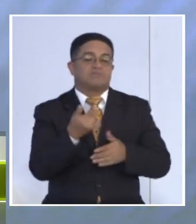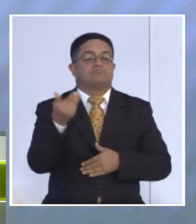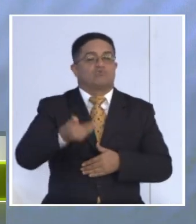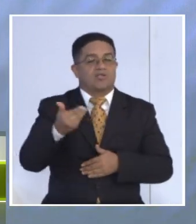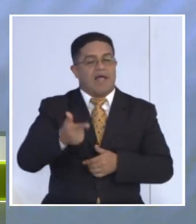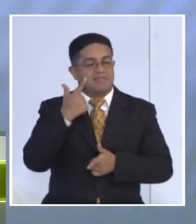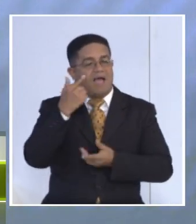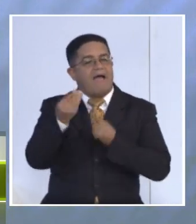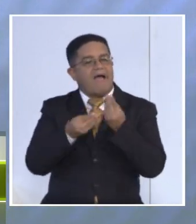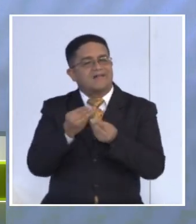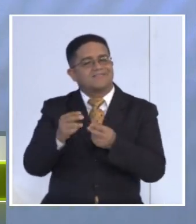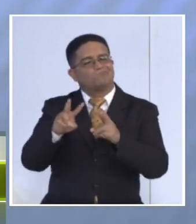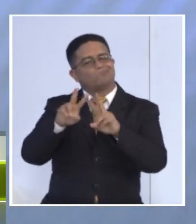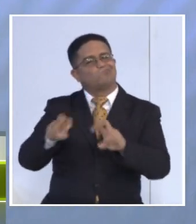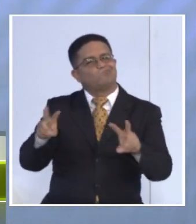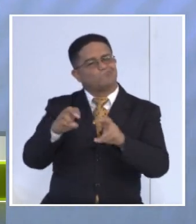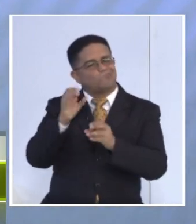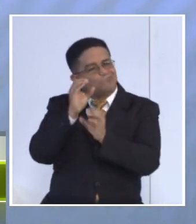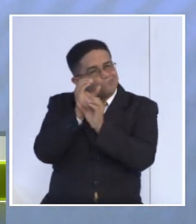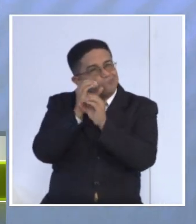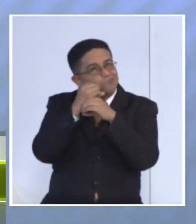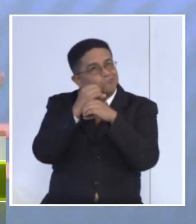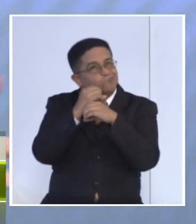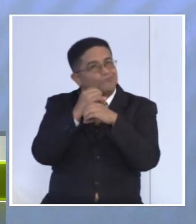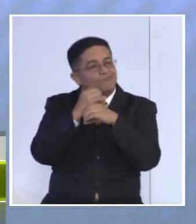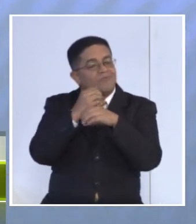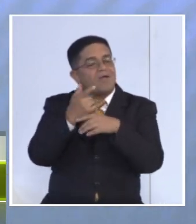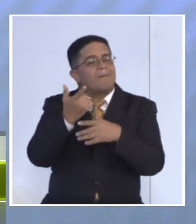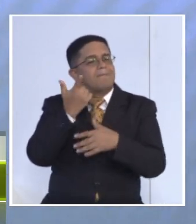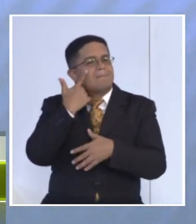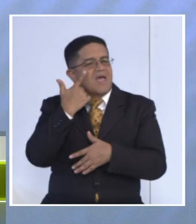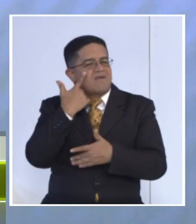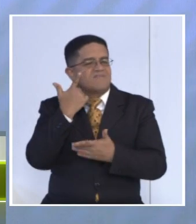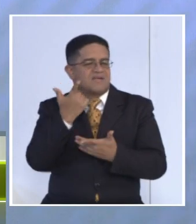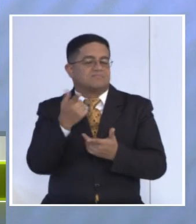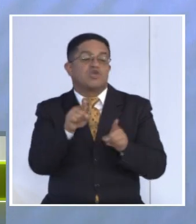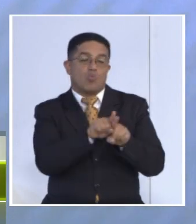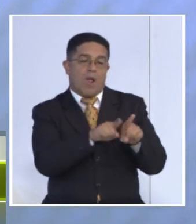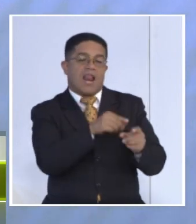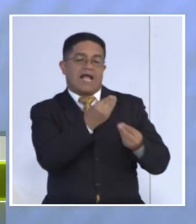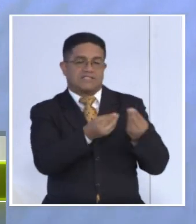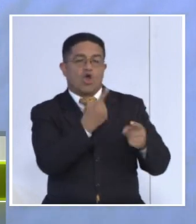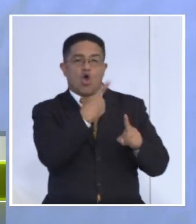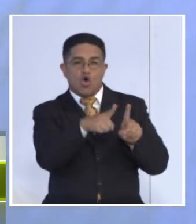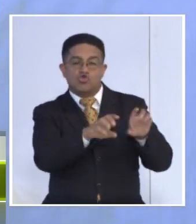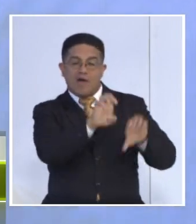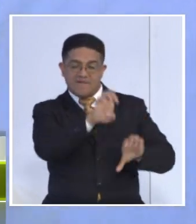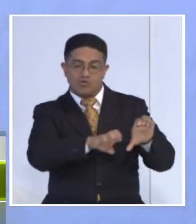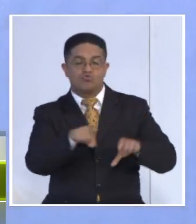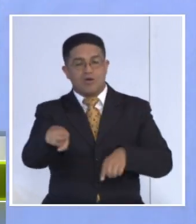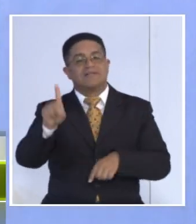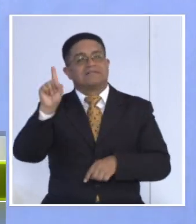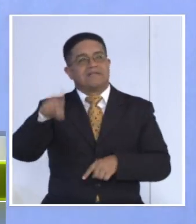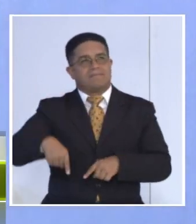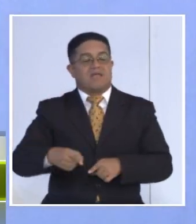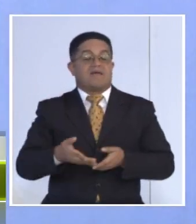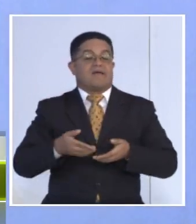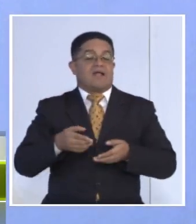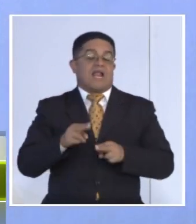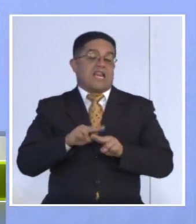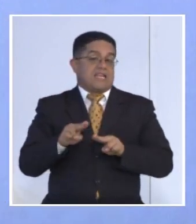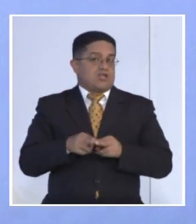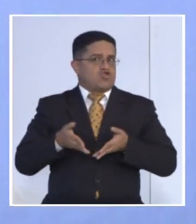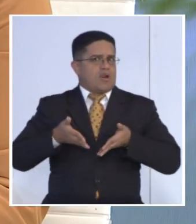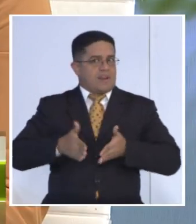existe, así como antes hacíamos un screening para tiroides o alteraciones de otro tipo, hoy día lo tenemos también para FQ. El niño nace y se los